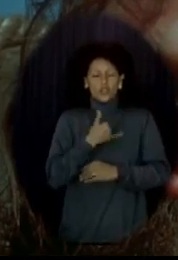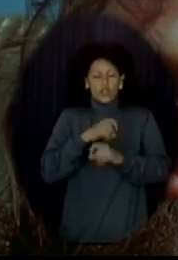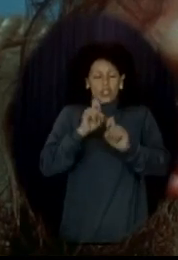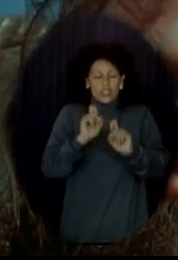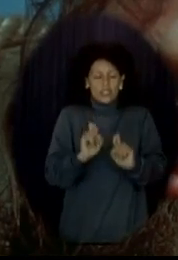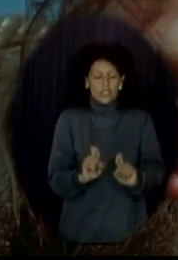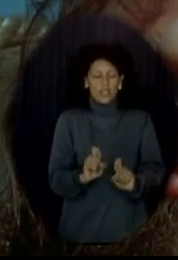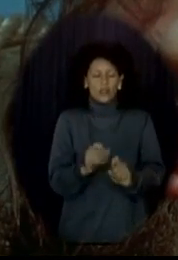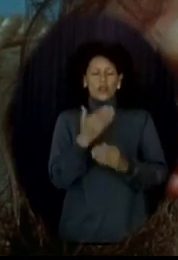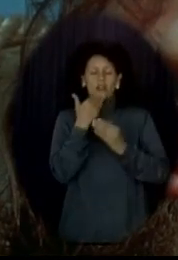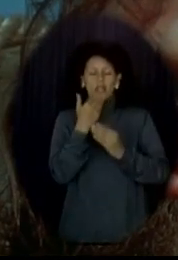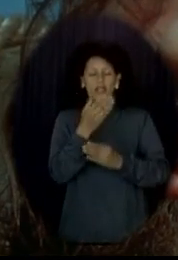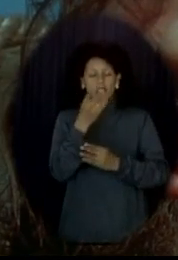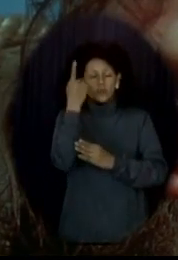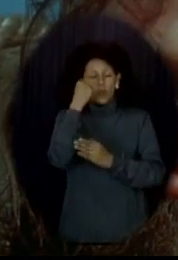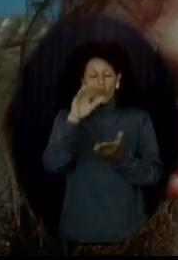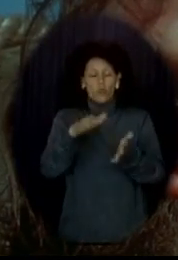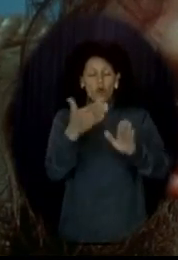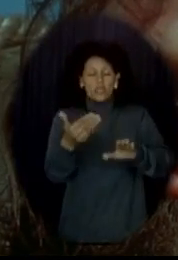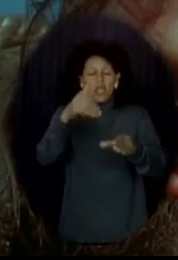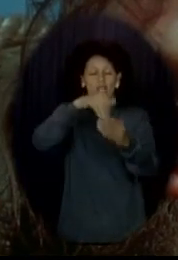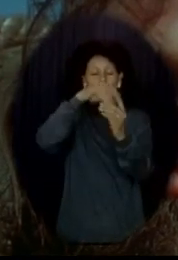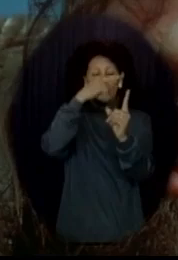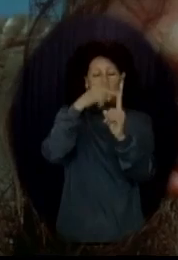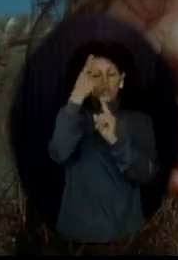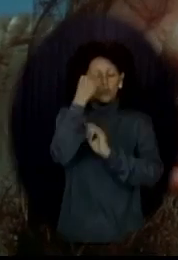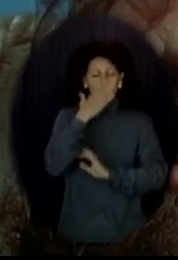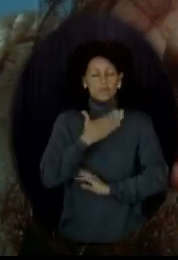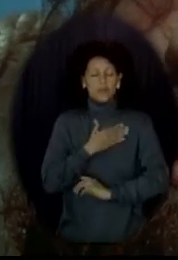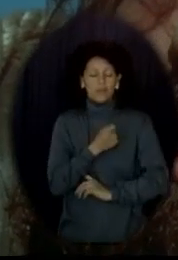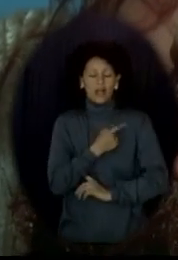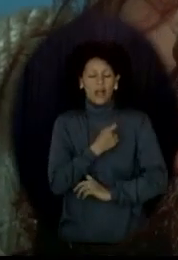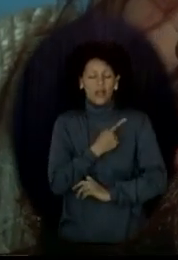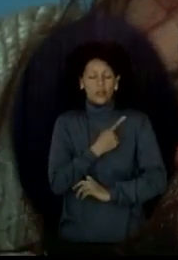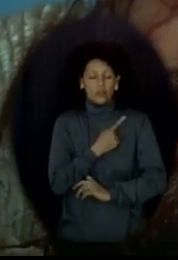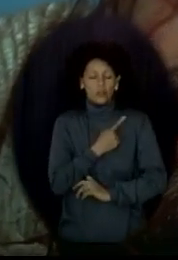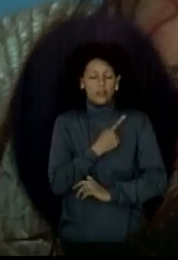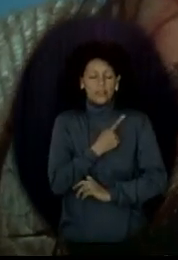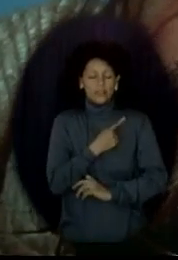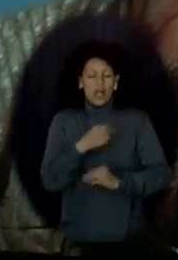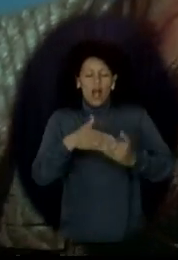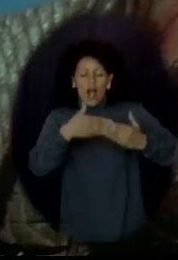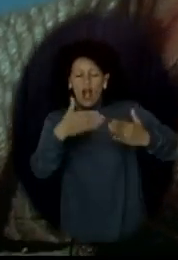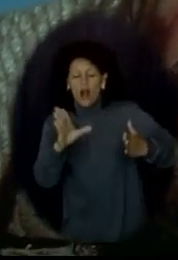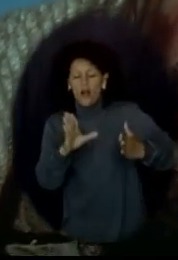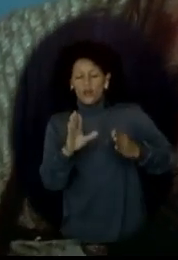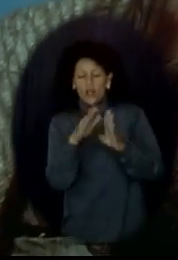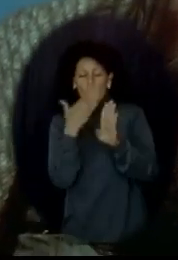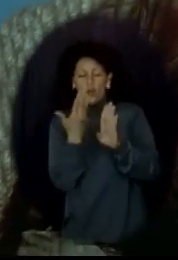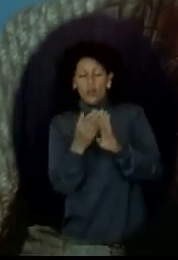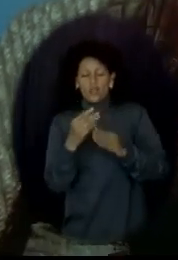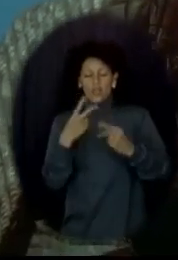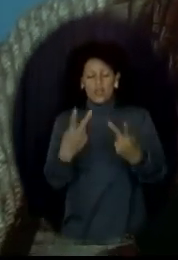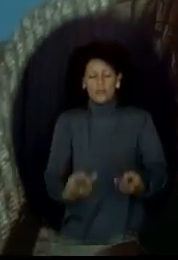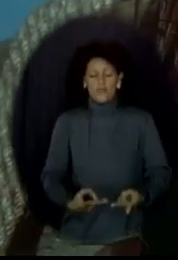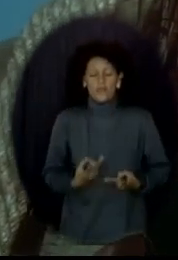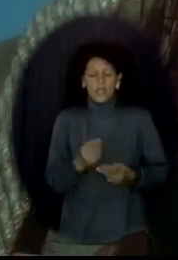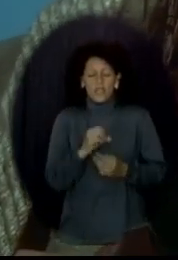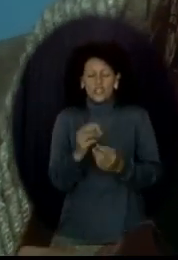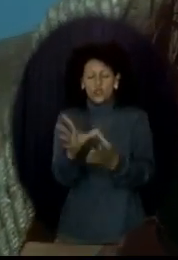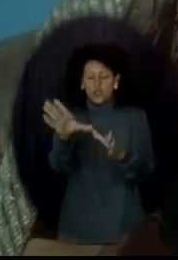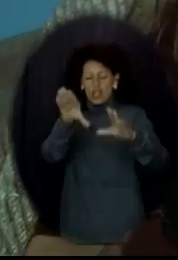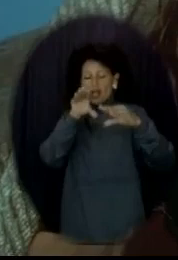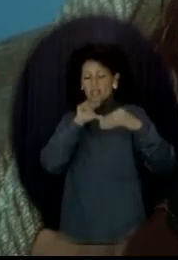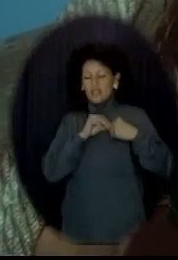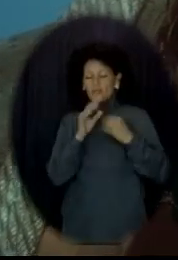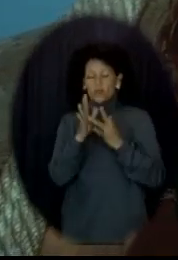te necesito. Gracias por morir en la cruz por mis pecados. Te abro la puerta de mi vida y te recibo